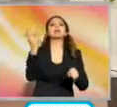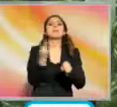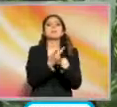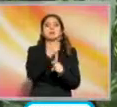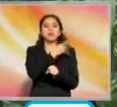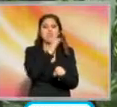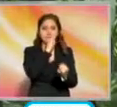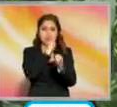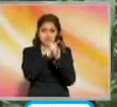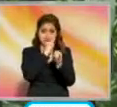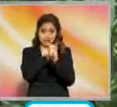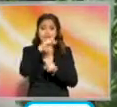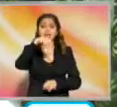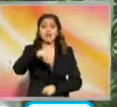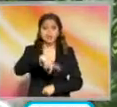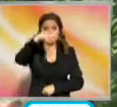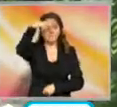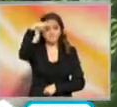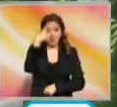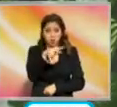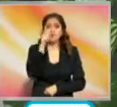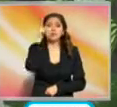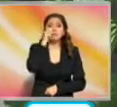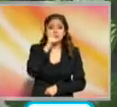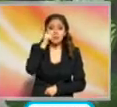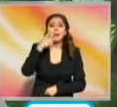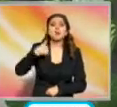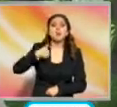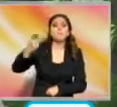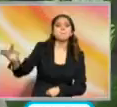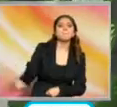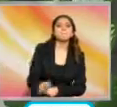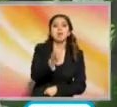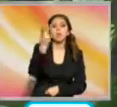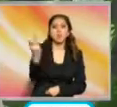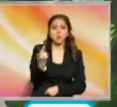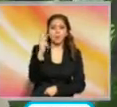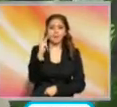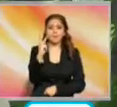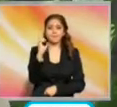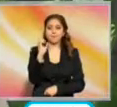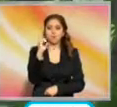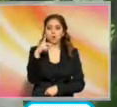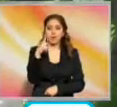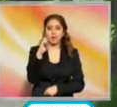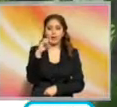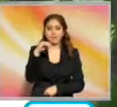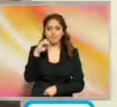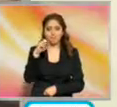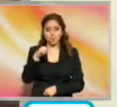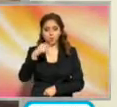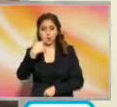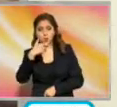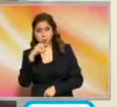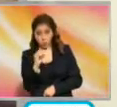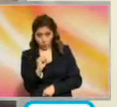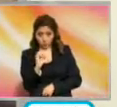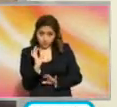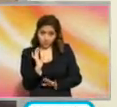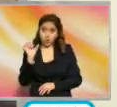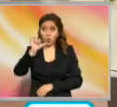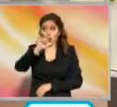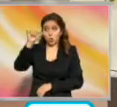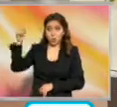es cierto que en México preguntamos más sobre Pokémon Go que en otros países de Latinoamérica. Tum, tum, tum. Yo no sé por qué, pero bueno,